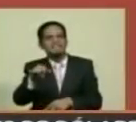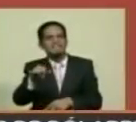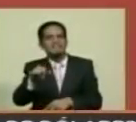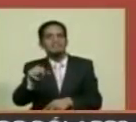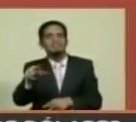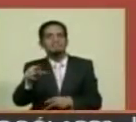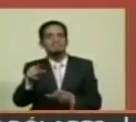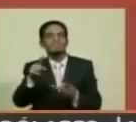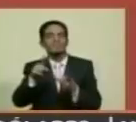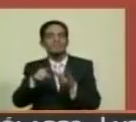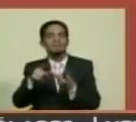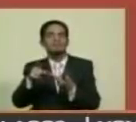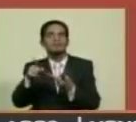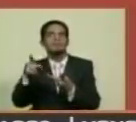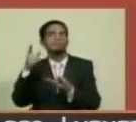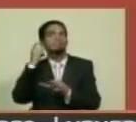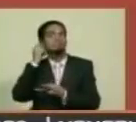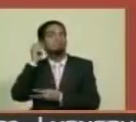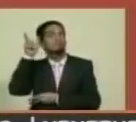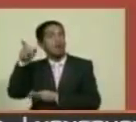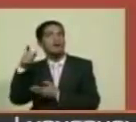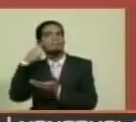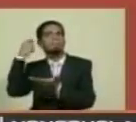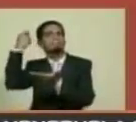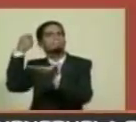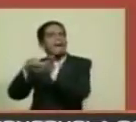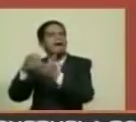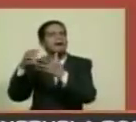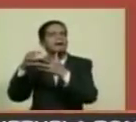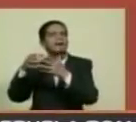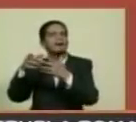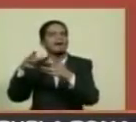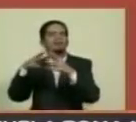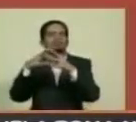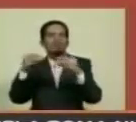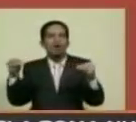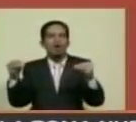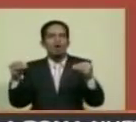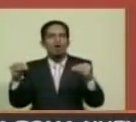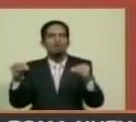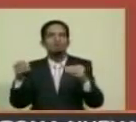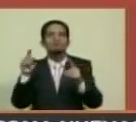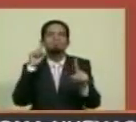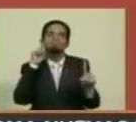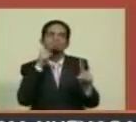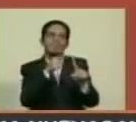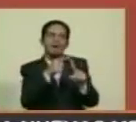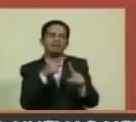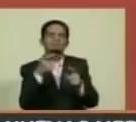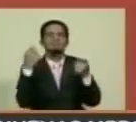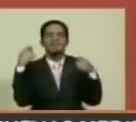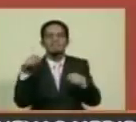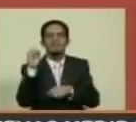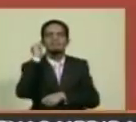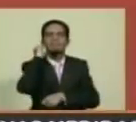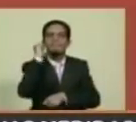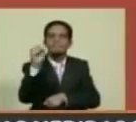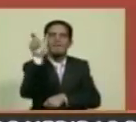señora Génesis cancela los vehículos para el magnicidio en grado